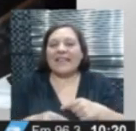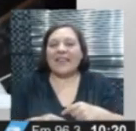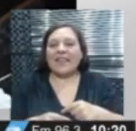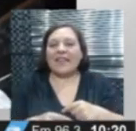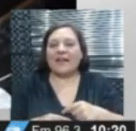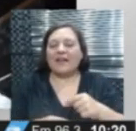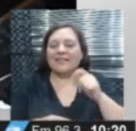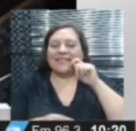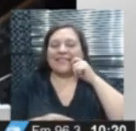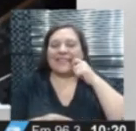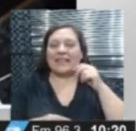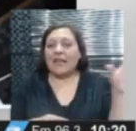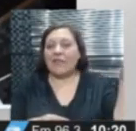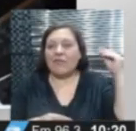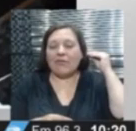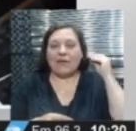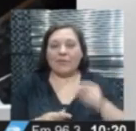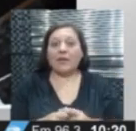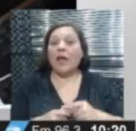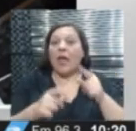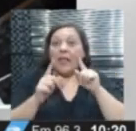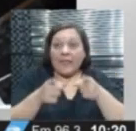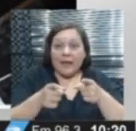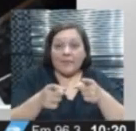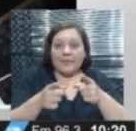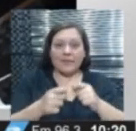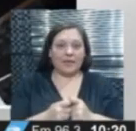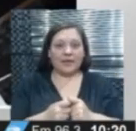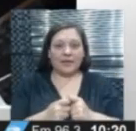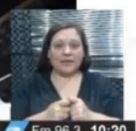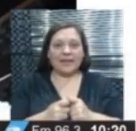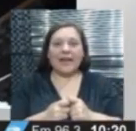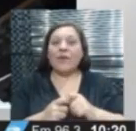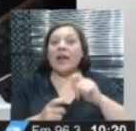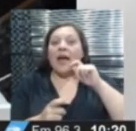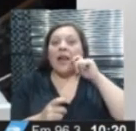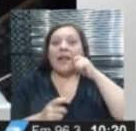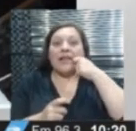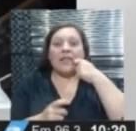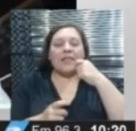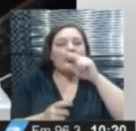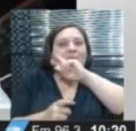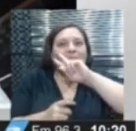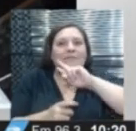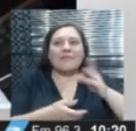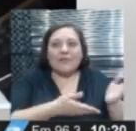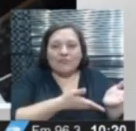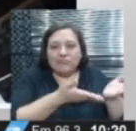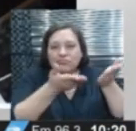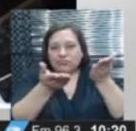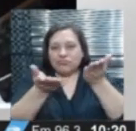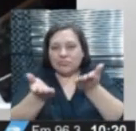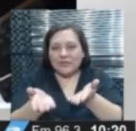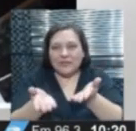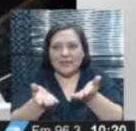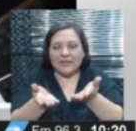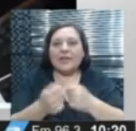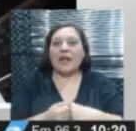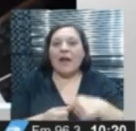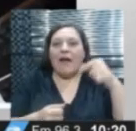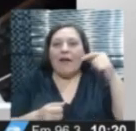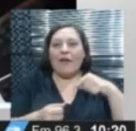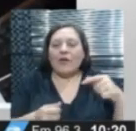recibir también a una joven mujer nos acabamos de conocer nos conocíamos por mensajes pero hoy nos hemos dado un